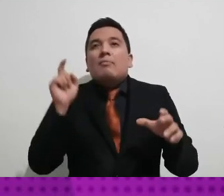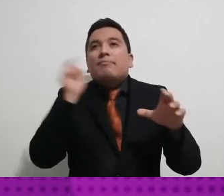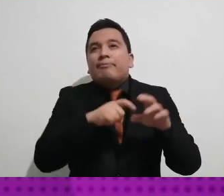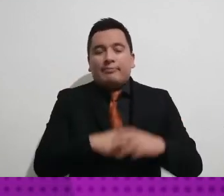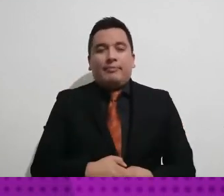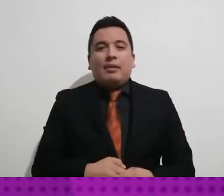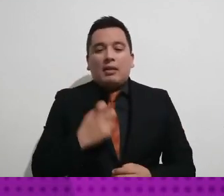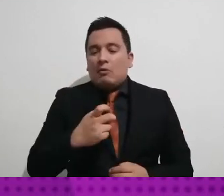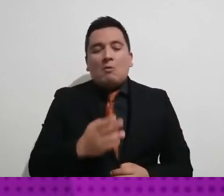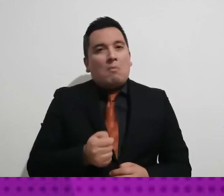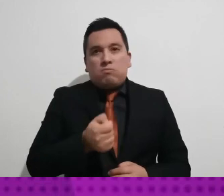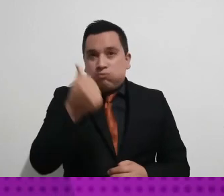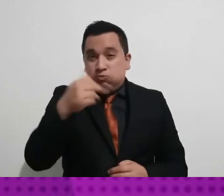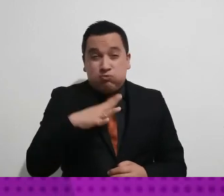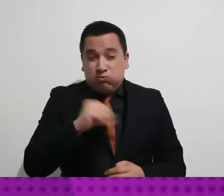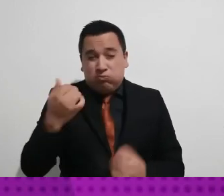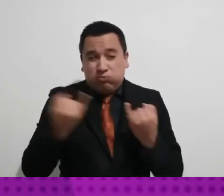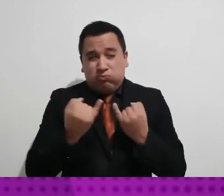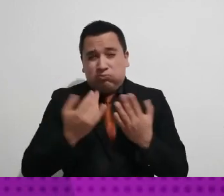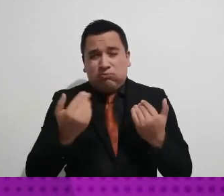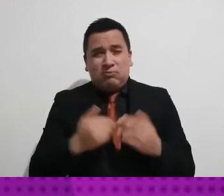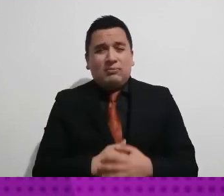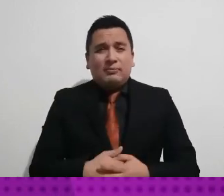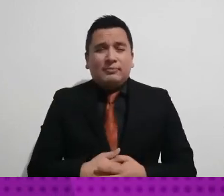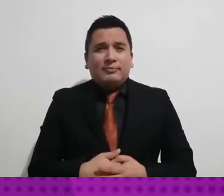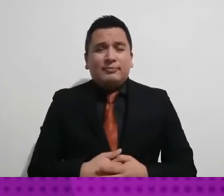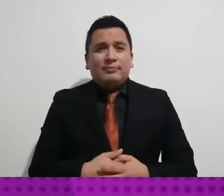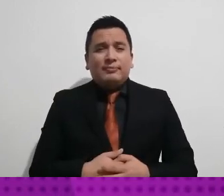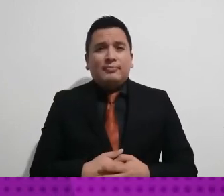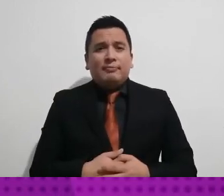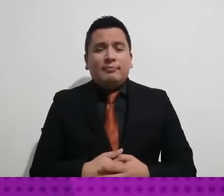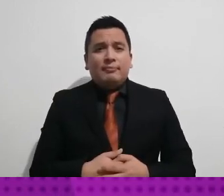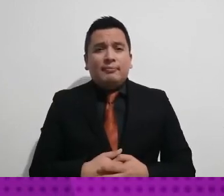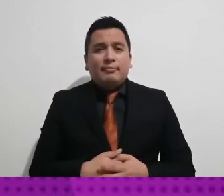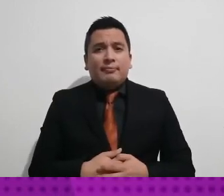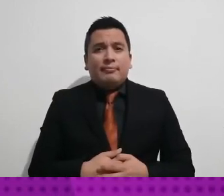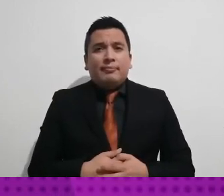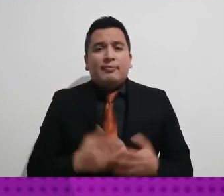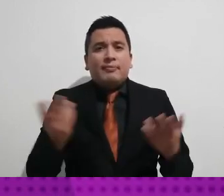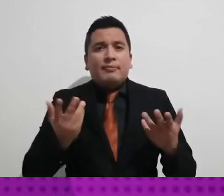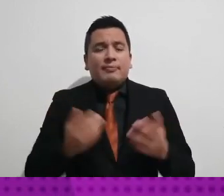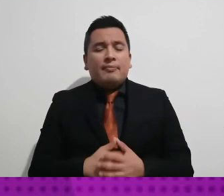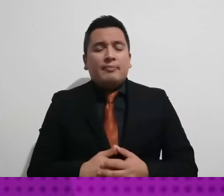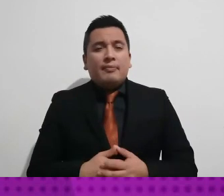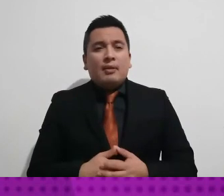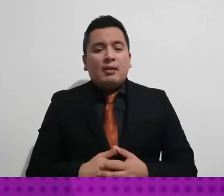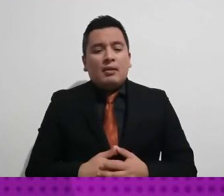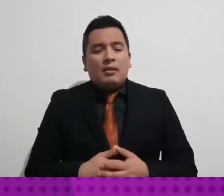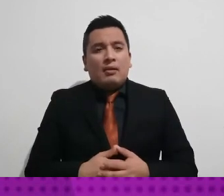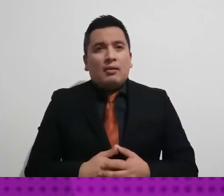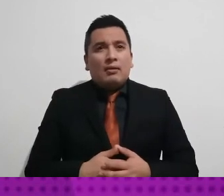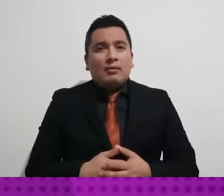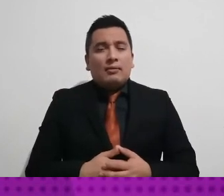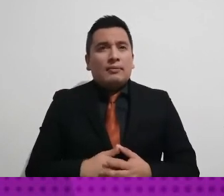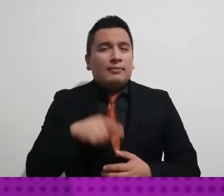además también fue pionero y no había precedentes de estas actividades. Y lo que hicimos fue